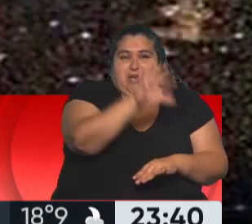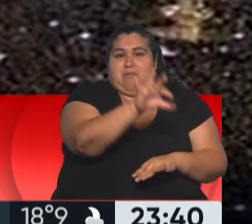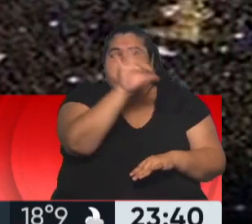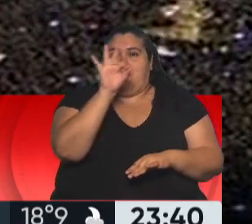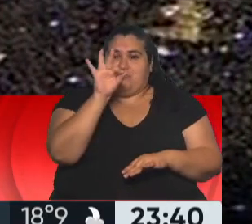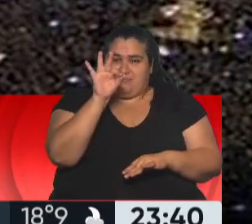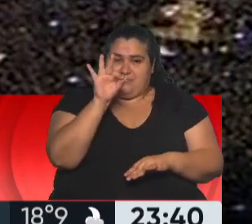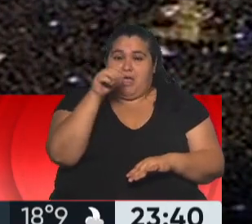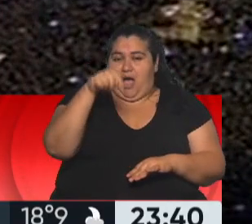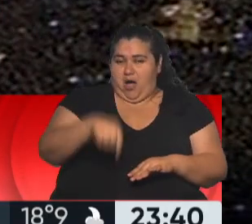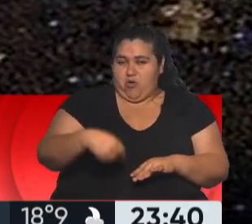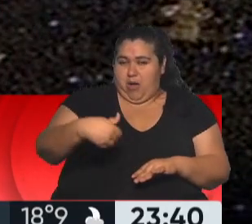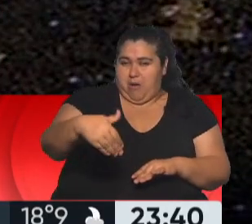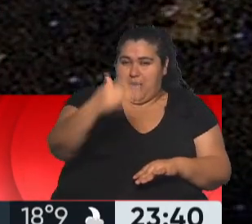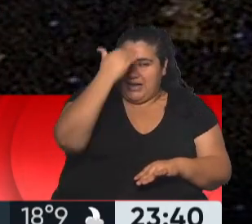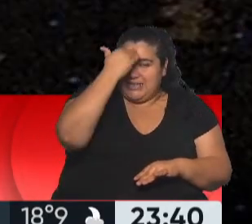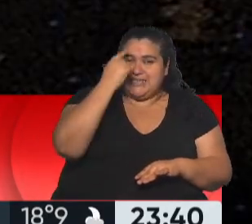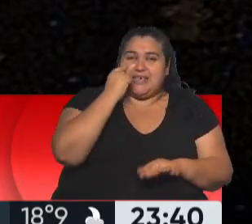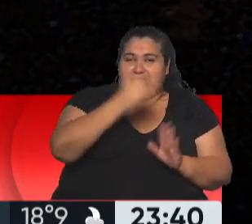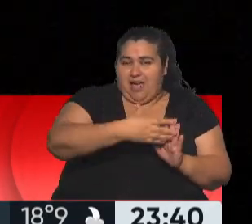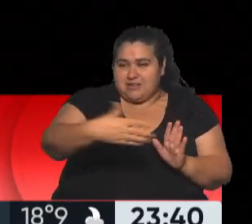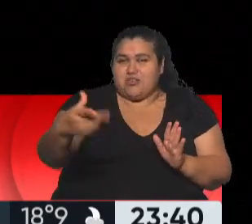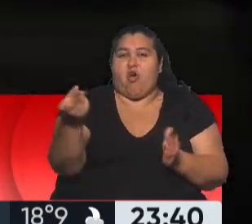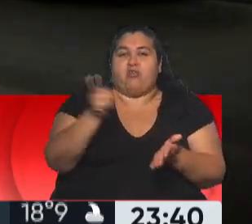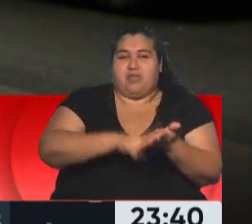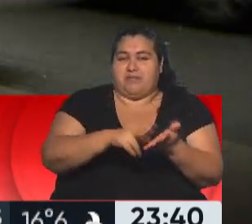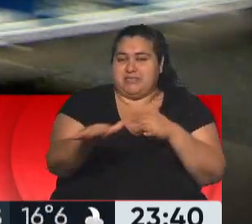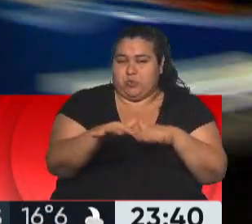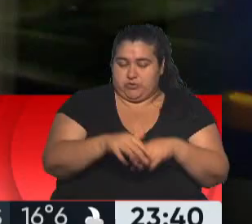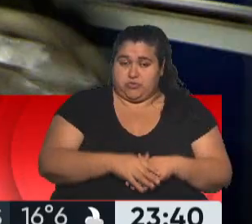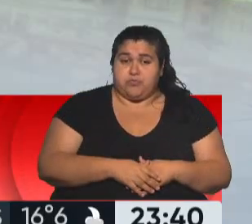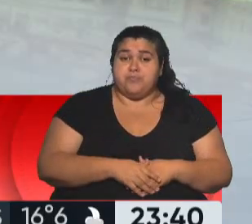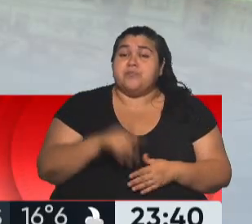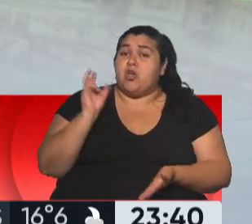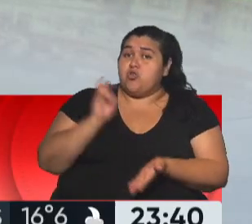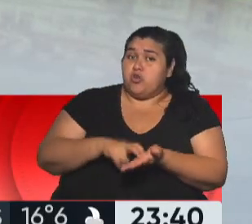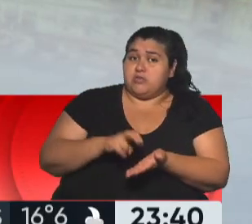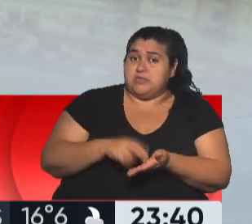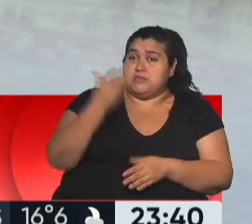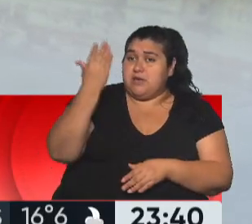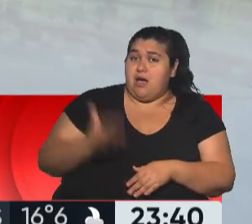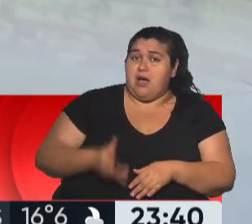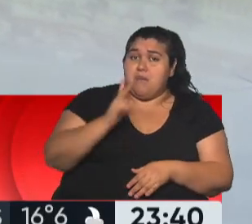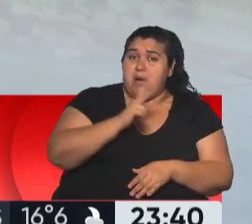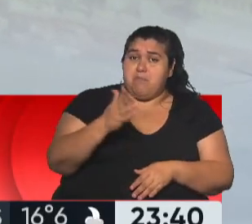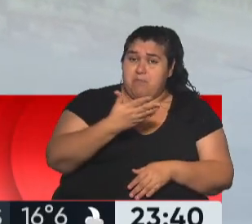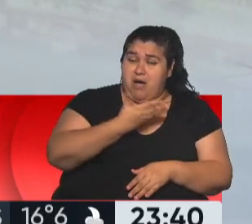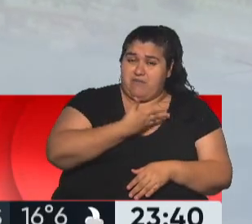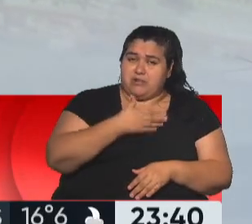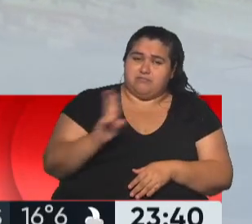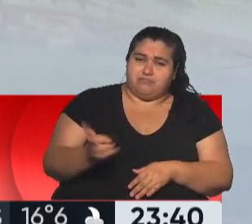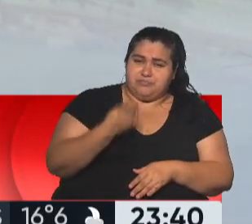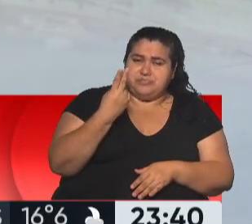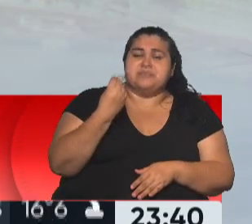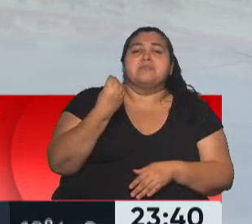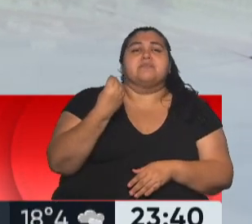ahora se repetirá dentro de 15 días. Pero desde que se conoció la noticia de la muerte del Papa, por supuesto, Numerosos fieles se